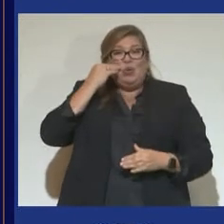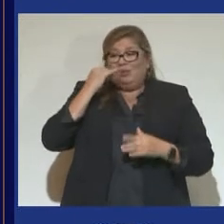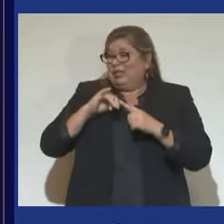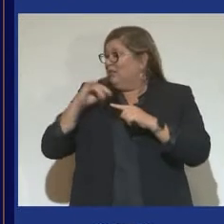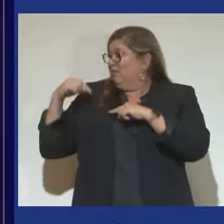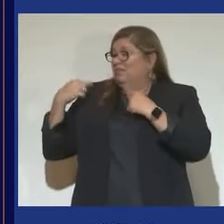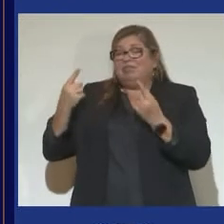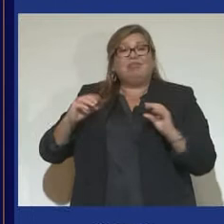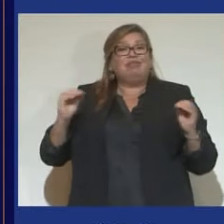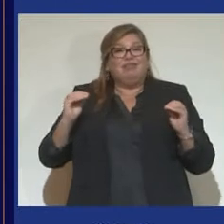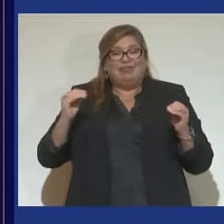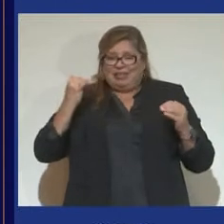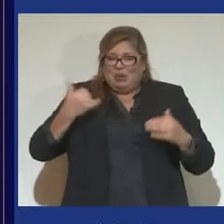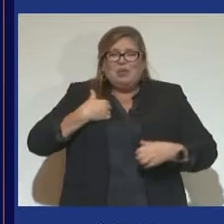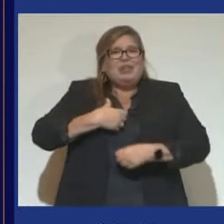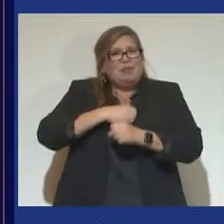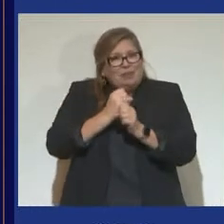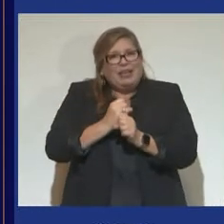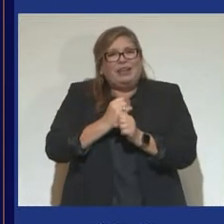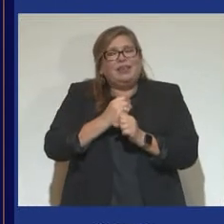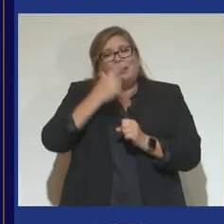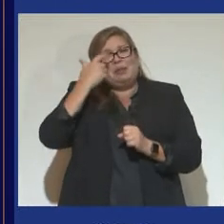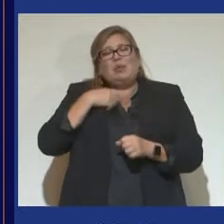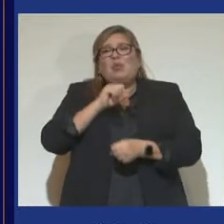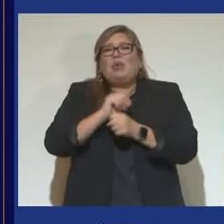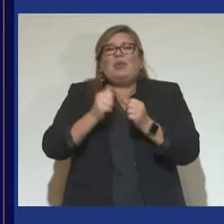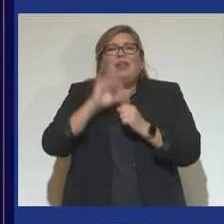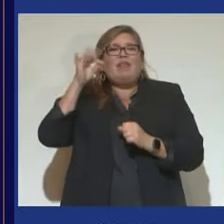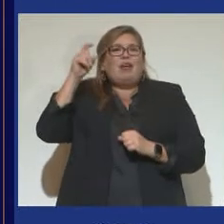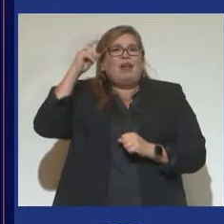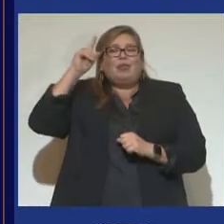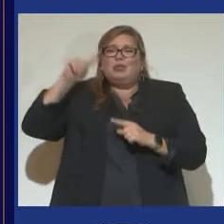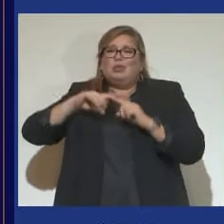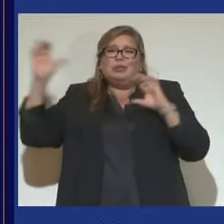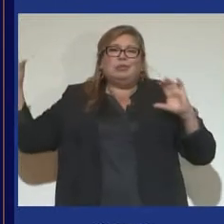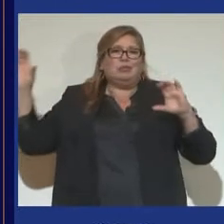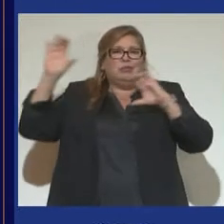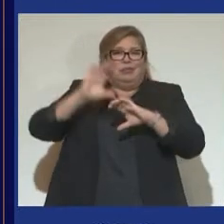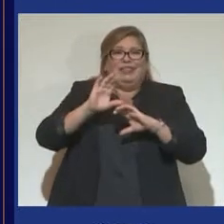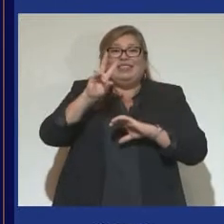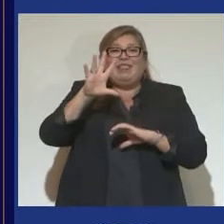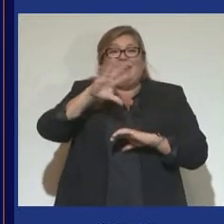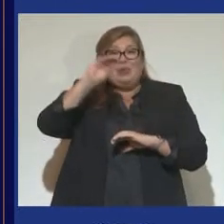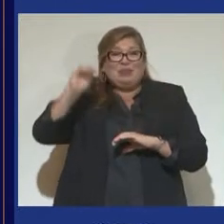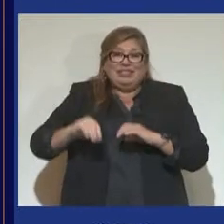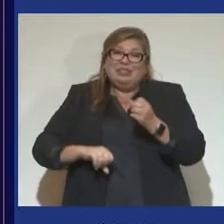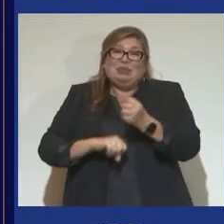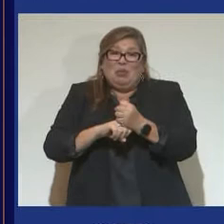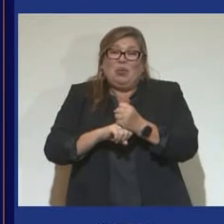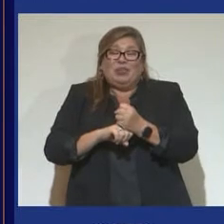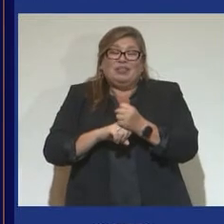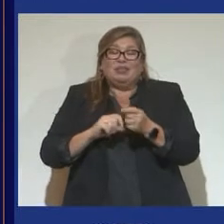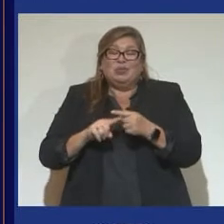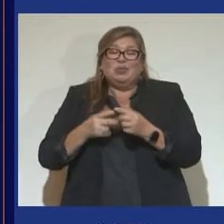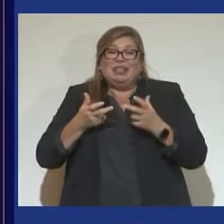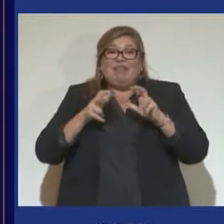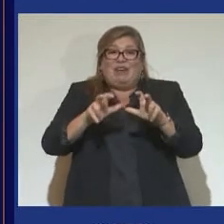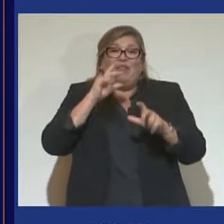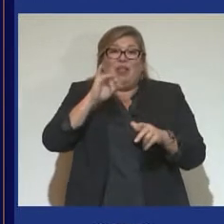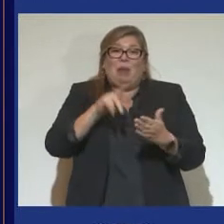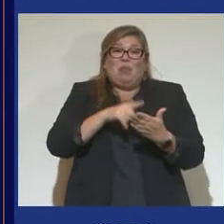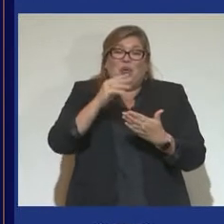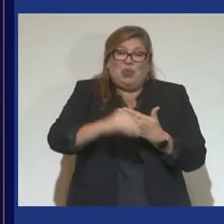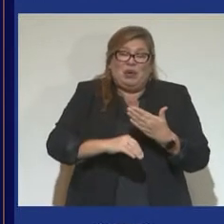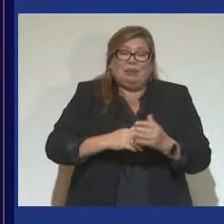todo el estado unidades que no habían existido si no hubiéramos trabajado con el gobierno federal para proporcionar el 76 por ciento del apoyo en estas inversiones